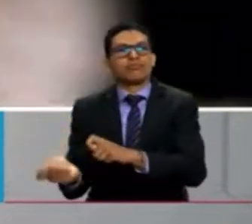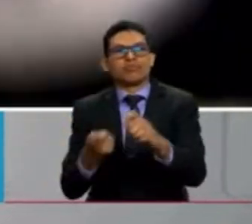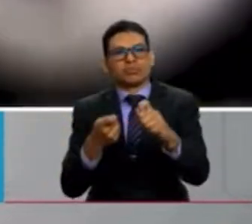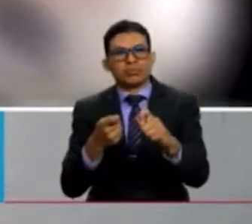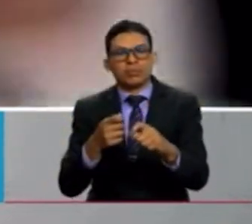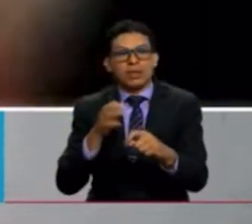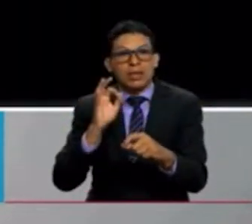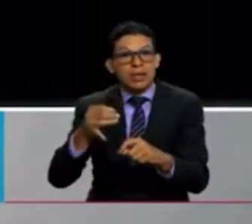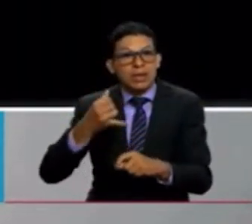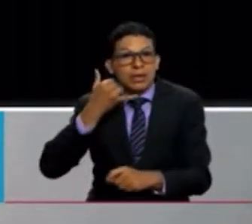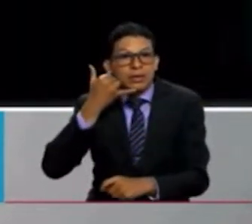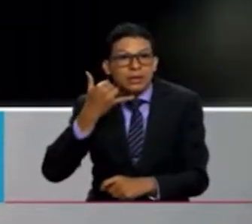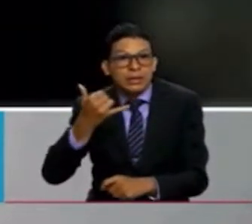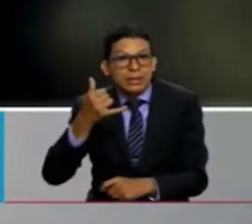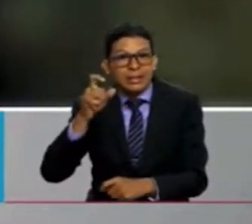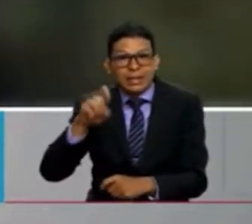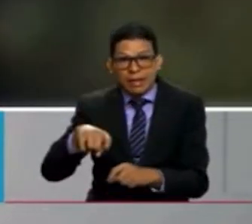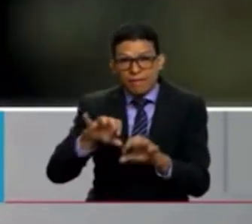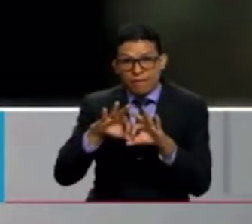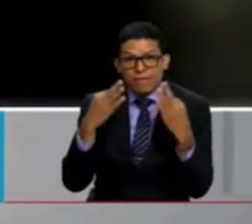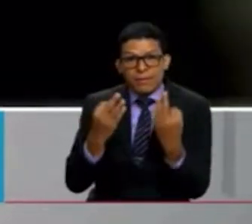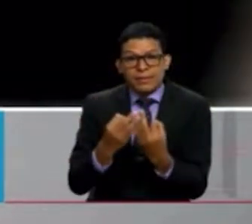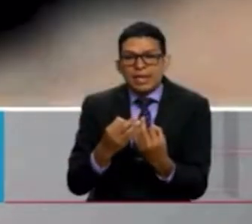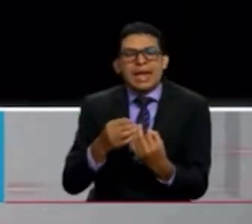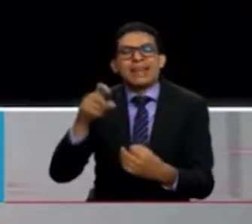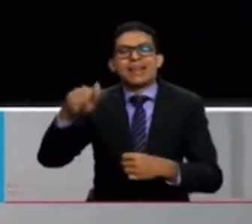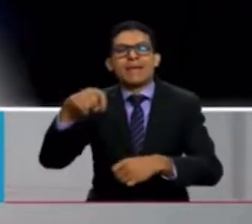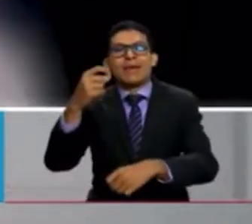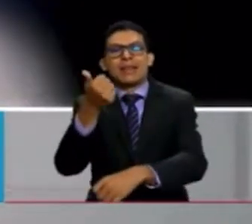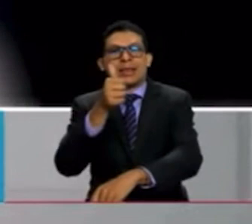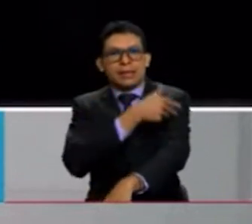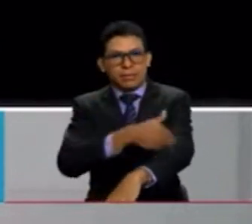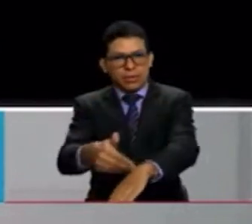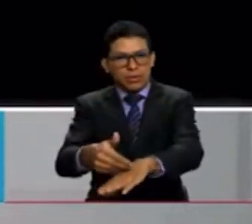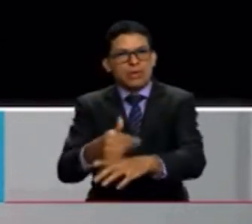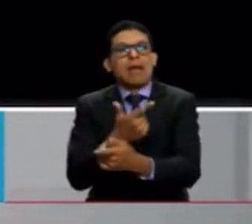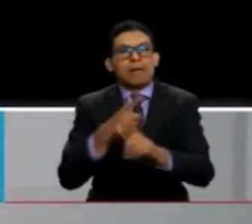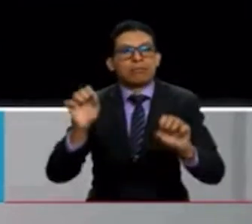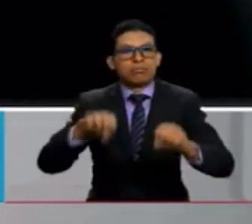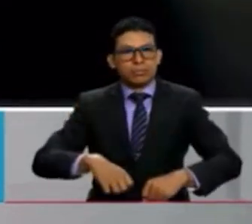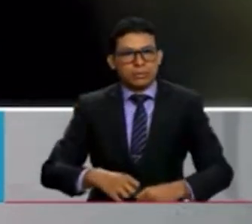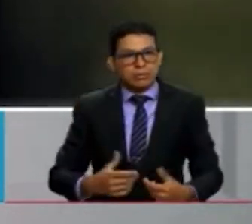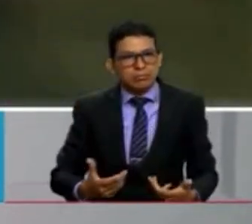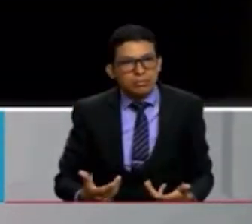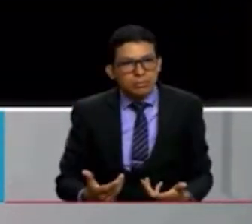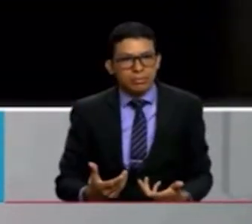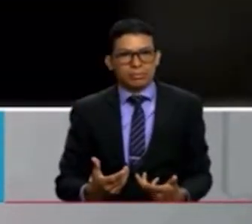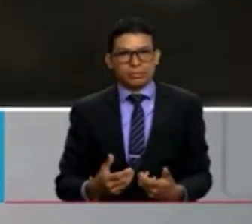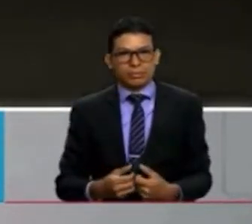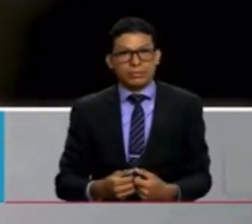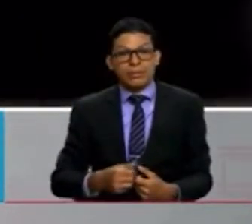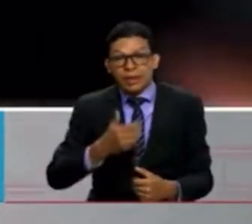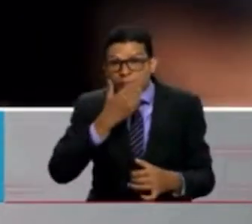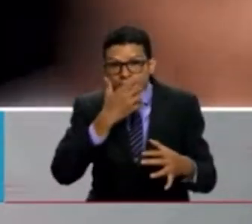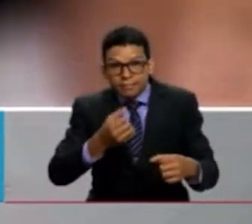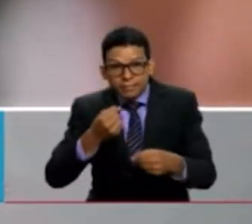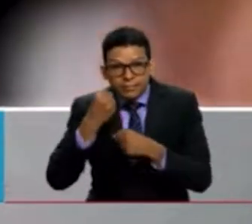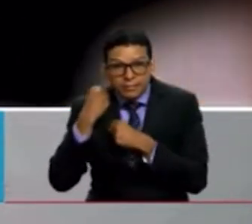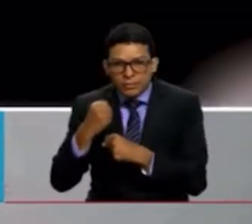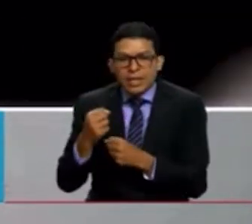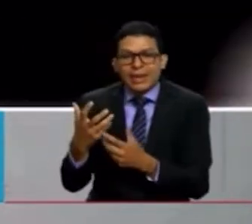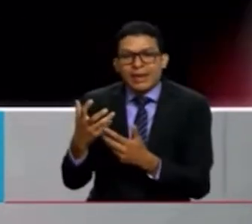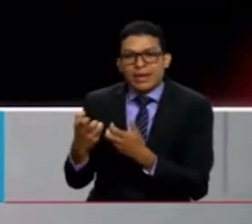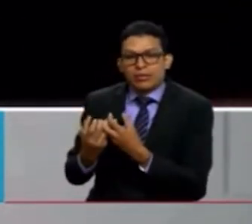celular, sus captores les exigieron a sus familias 10 millones de pesos por liberar. Cuando los presuntos secuestradores intentaron trasladar